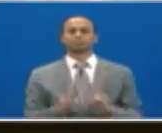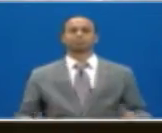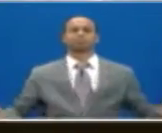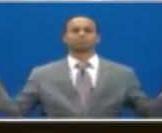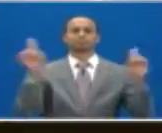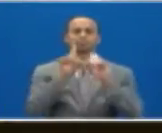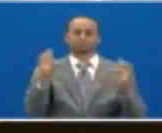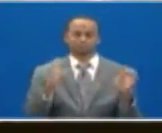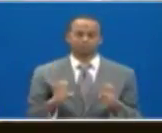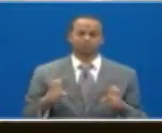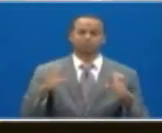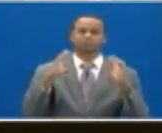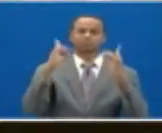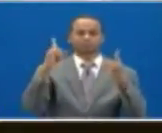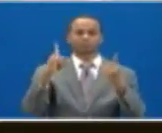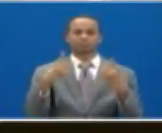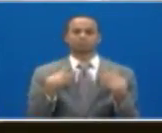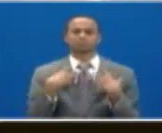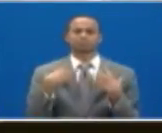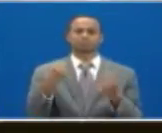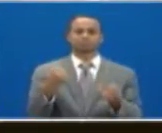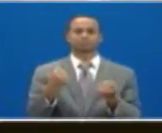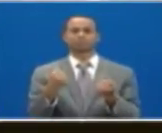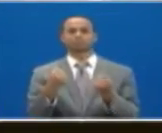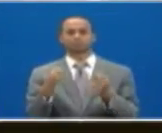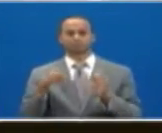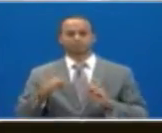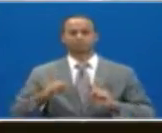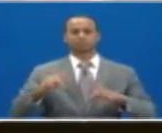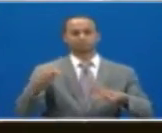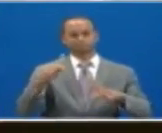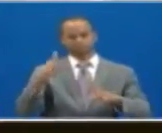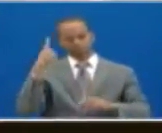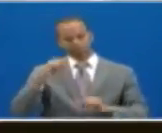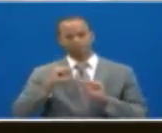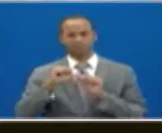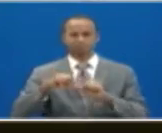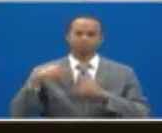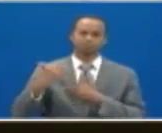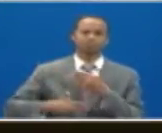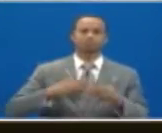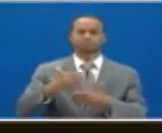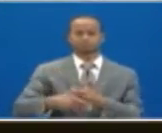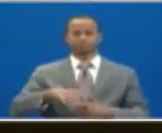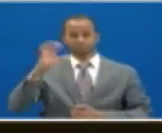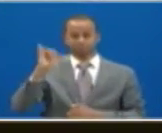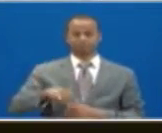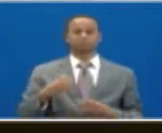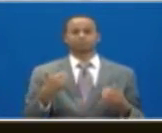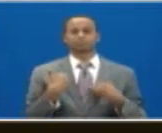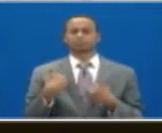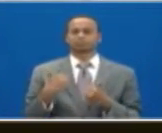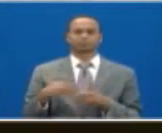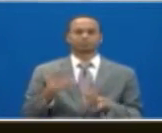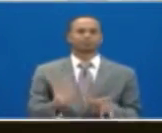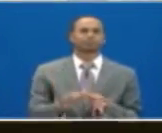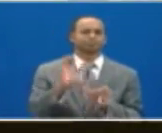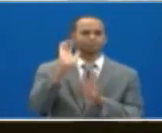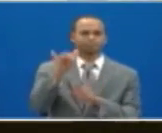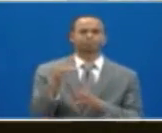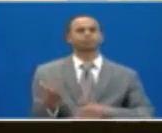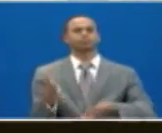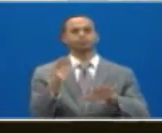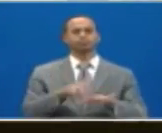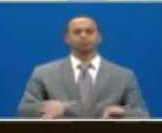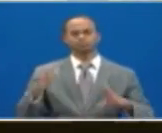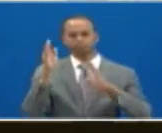con educación, con salud, con oportunidades para salir adelante. Dicha obra, que cuenta con canchas deportivas, un